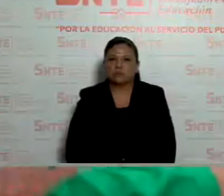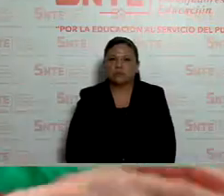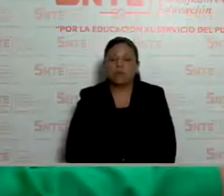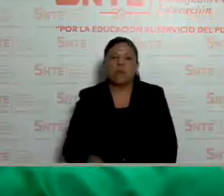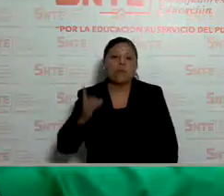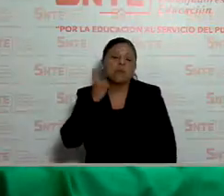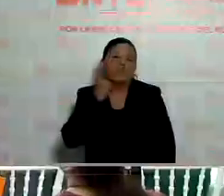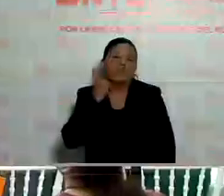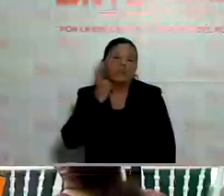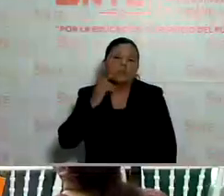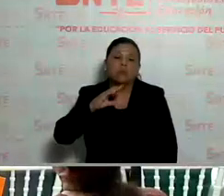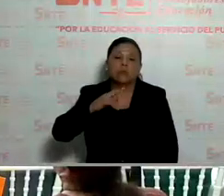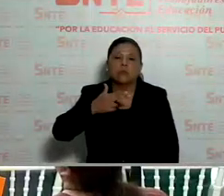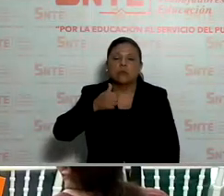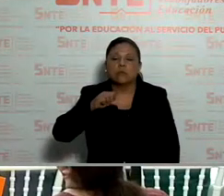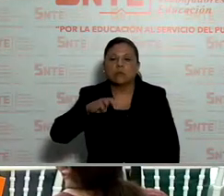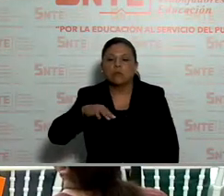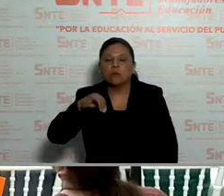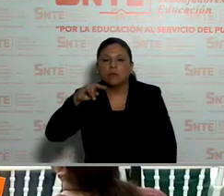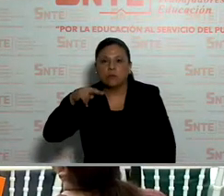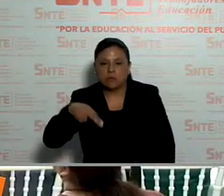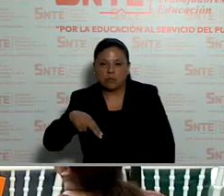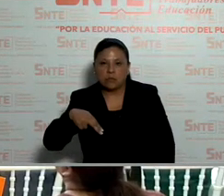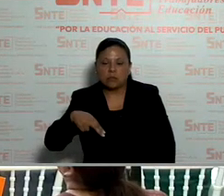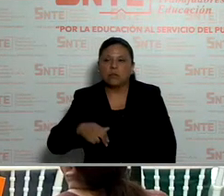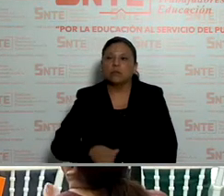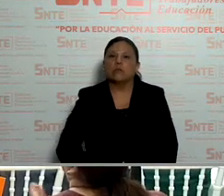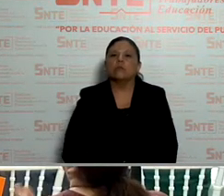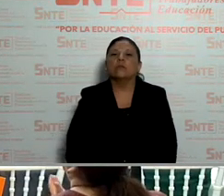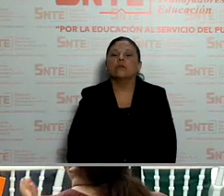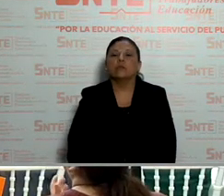Al diputado Chamir Fernández Hernández.